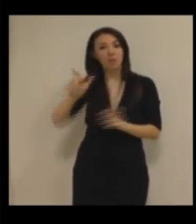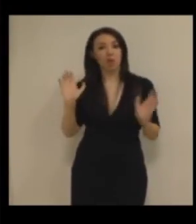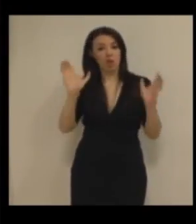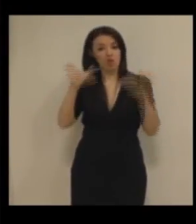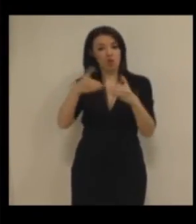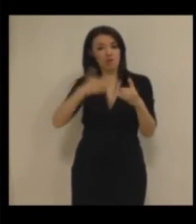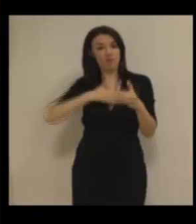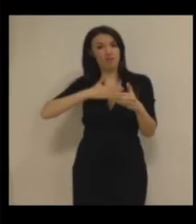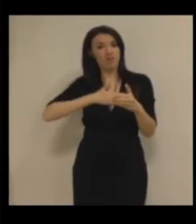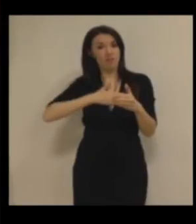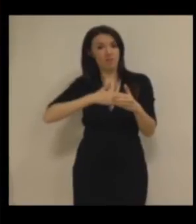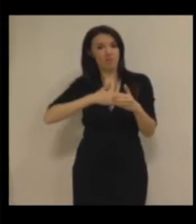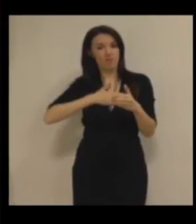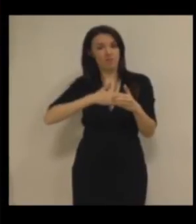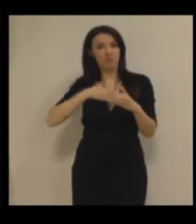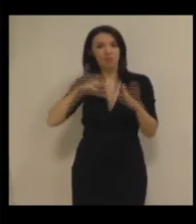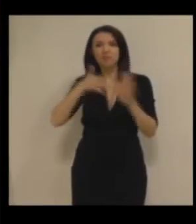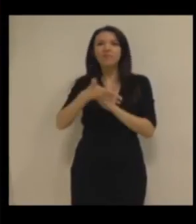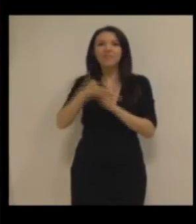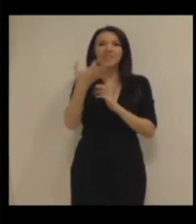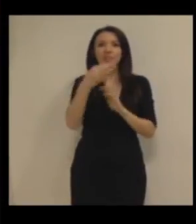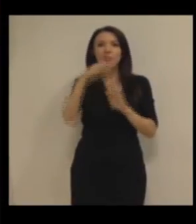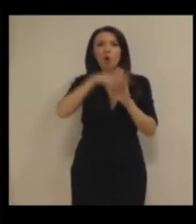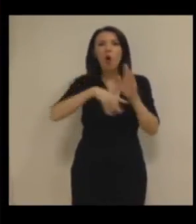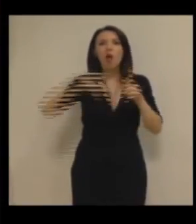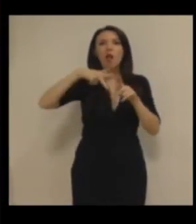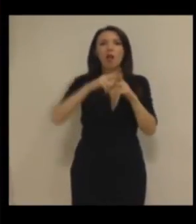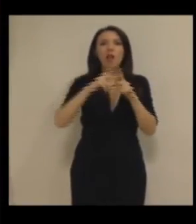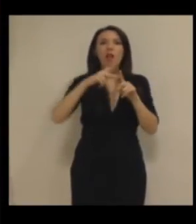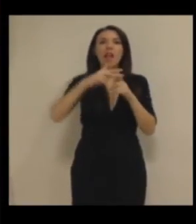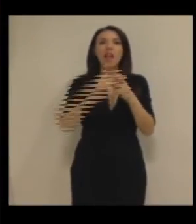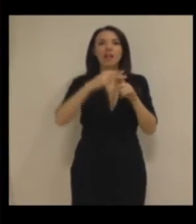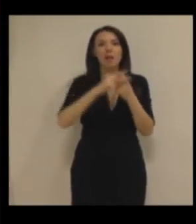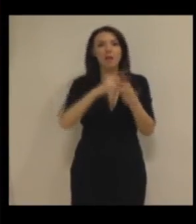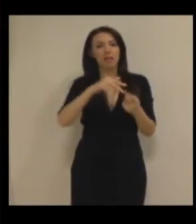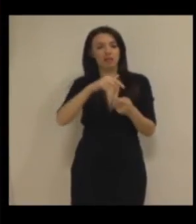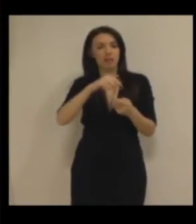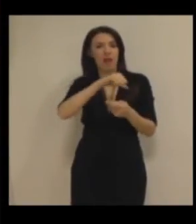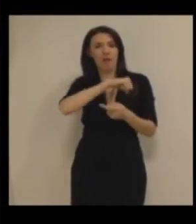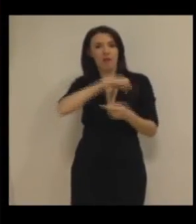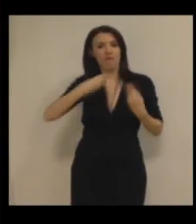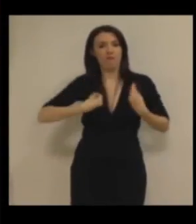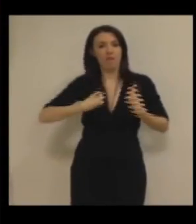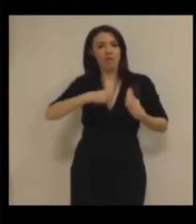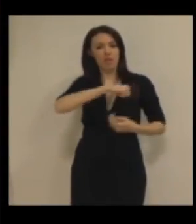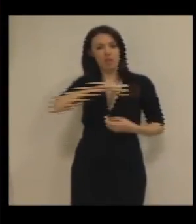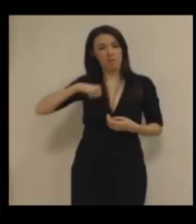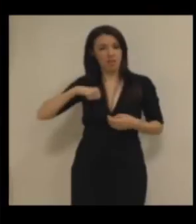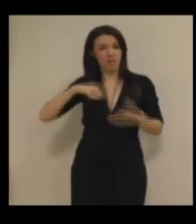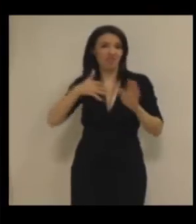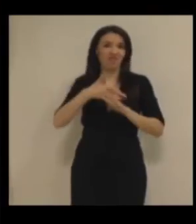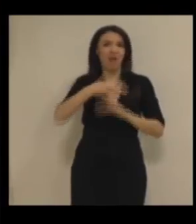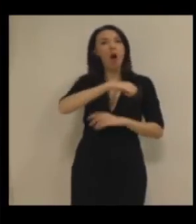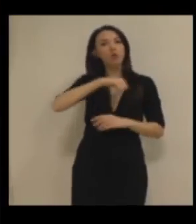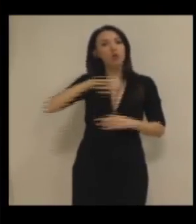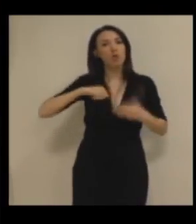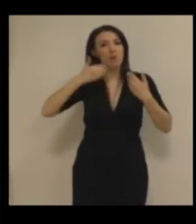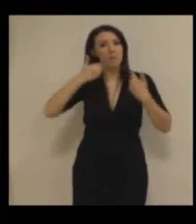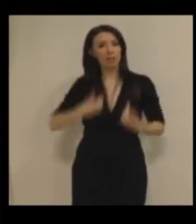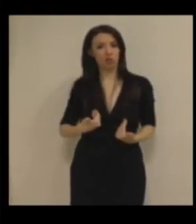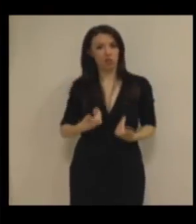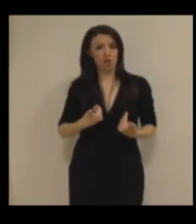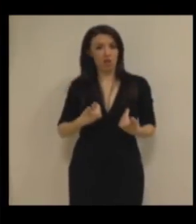pertenecemos es una herramienta de vida independiente, de autonomía personal, muy muy importante, por lo cual ya de